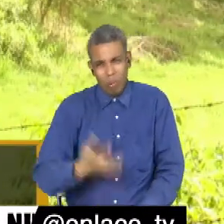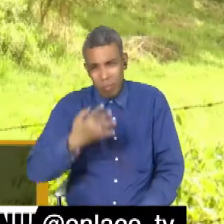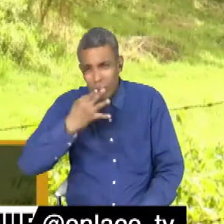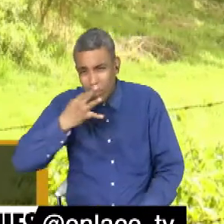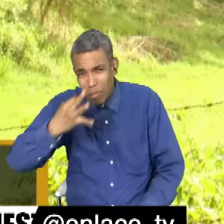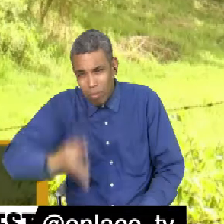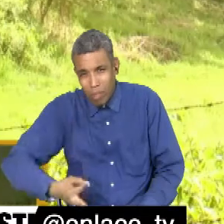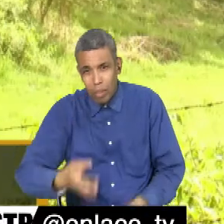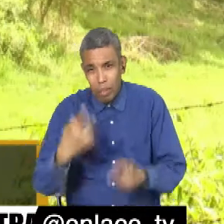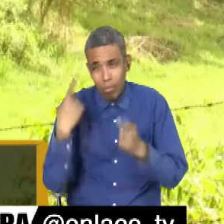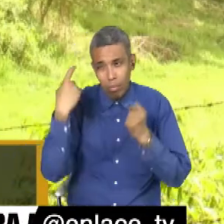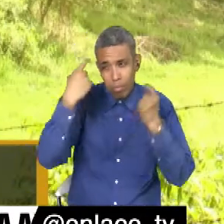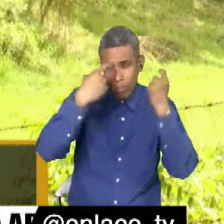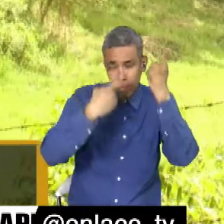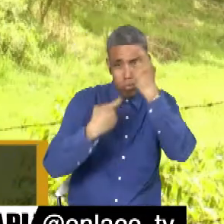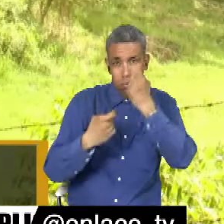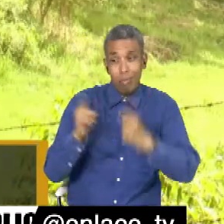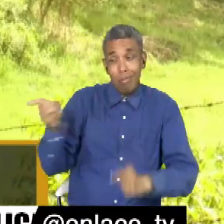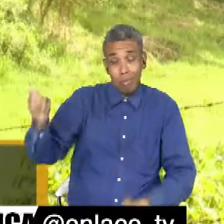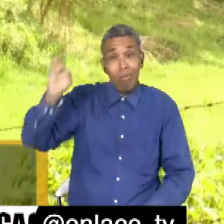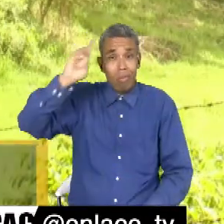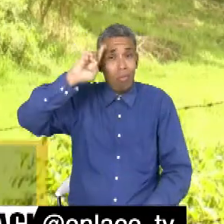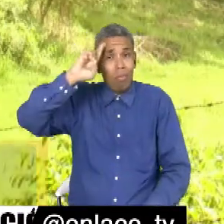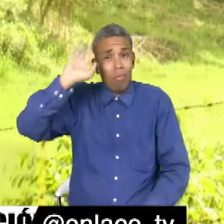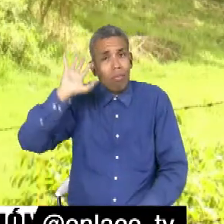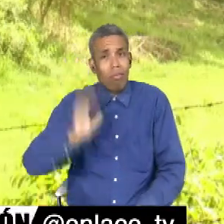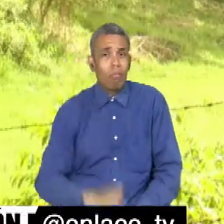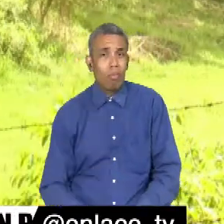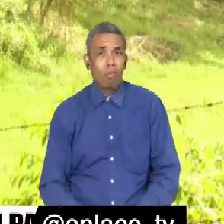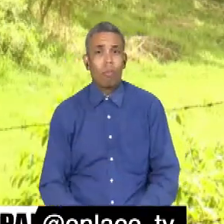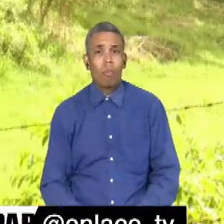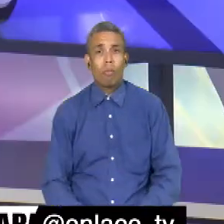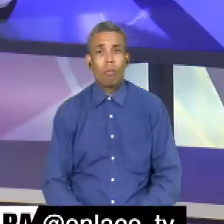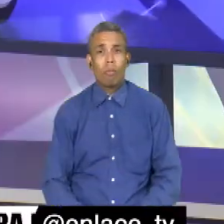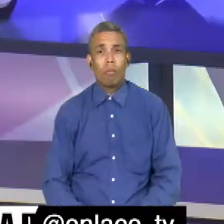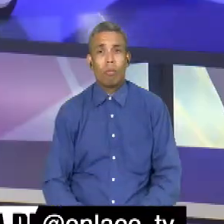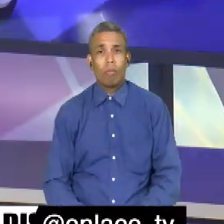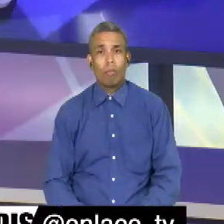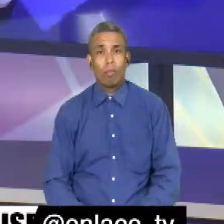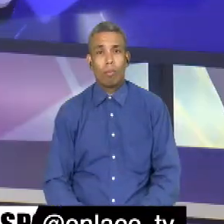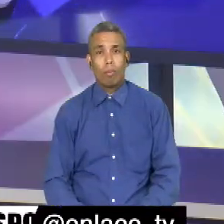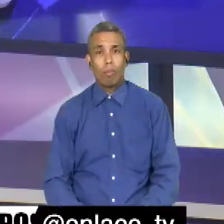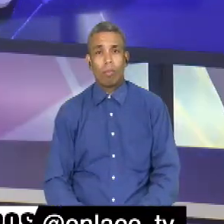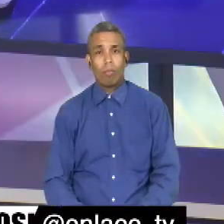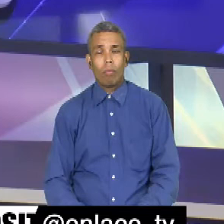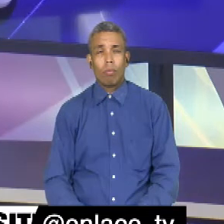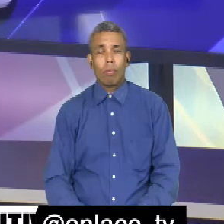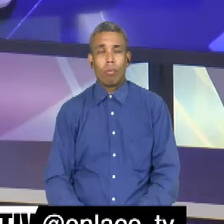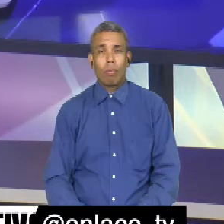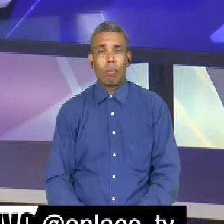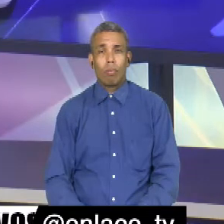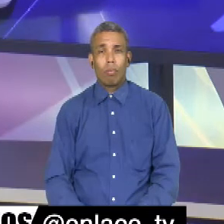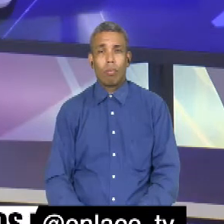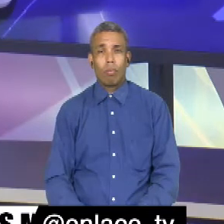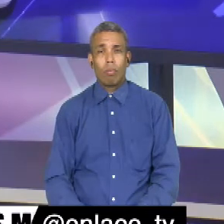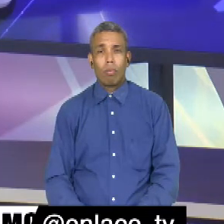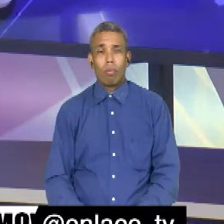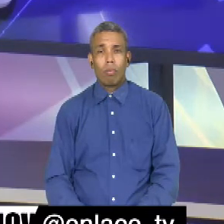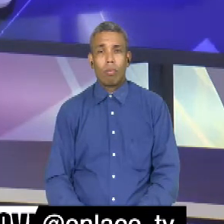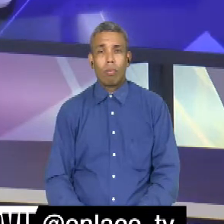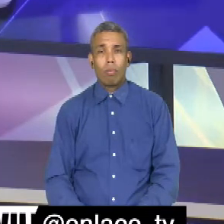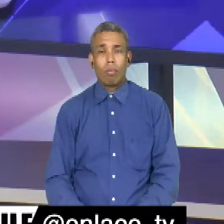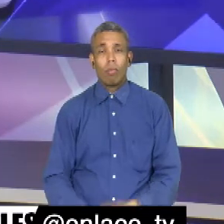objetivamente, hay suficientes razones para tener ese tipo de malestares. Y por su parte, Ecopetrol denunció que son más